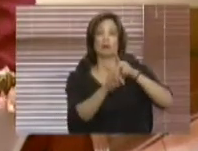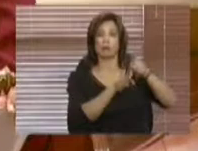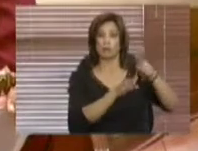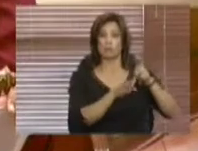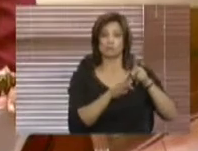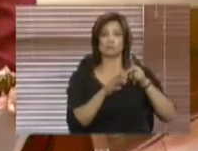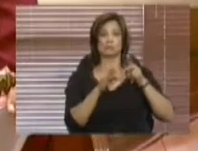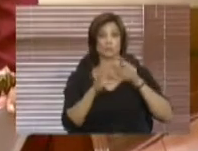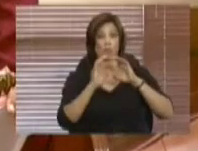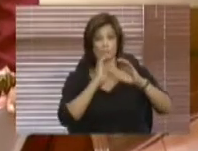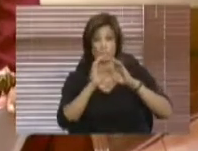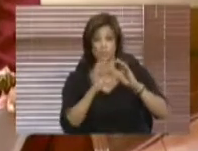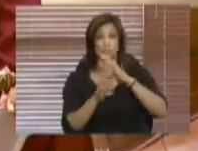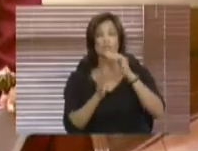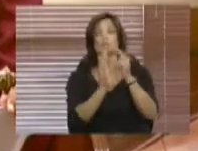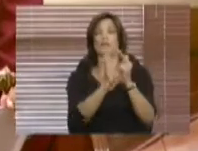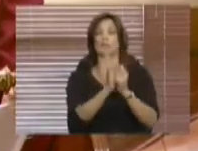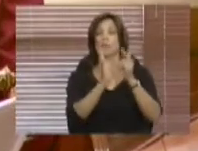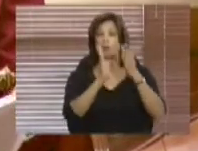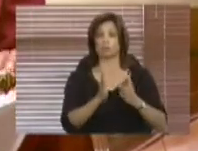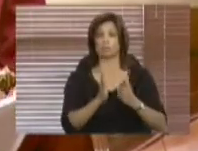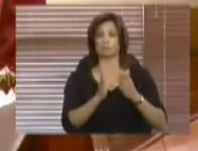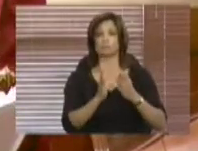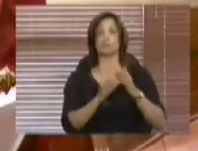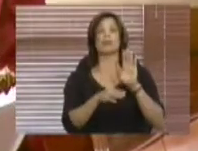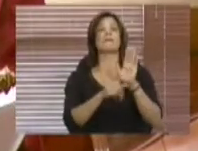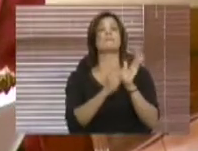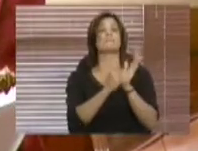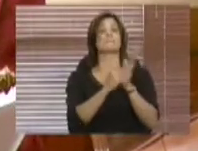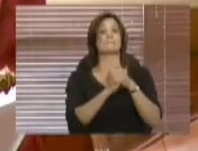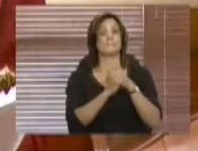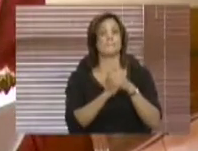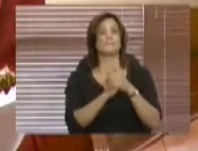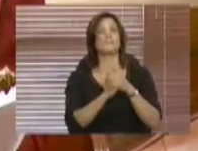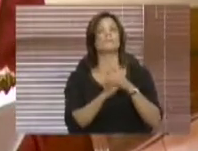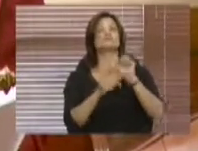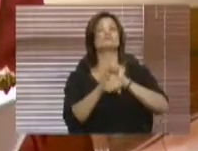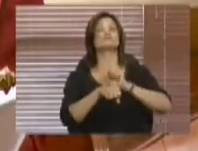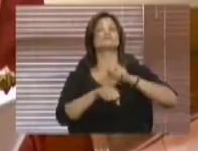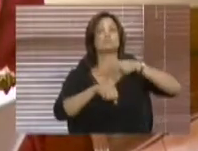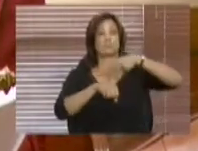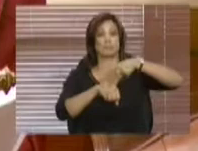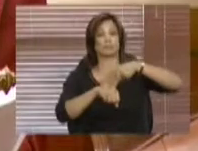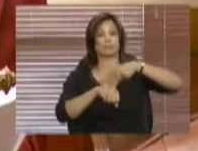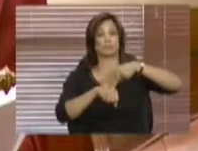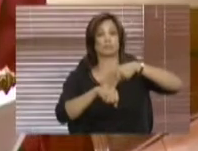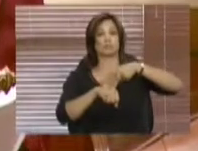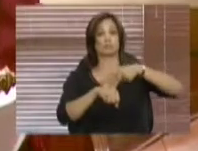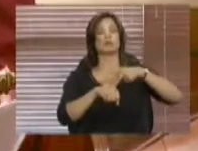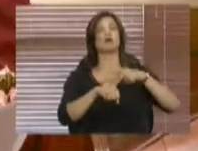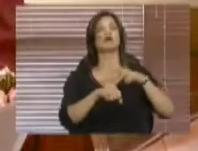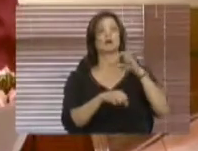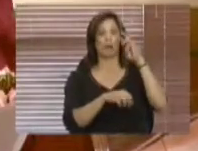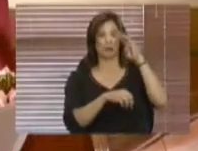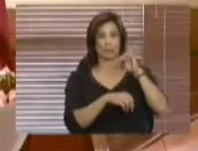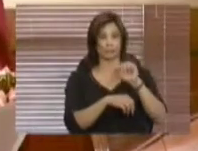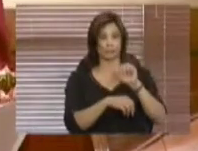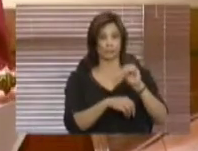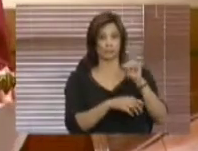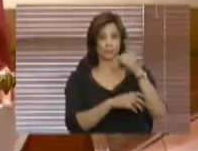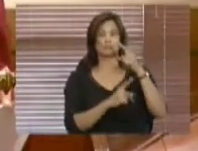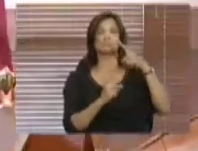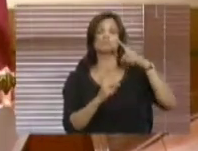de la prensa y abogados en Baní, San Pedro de Macorís, Valverde Mao,